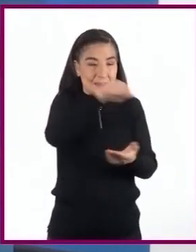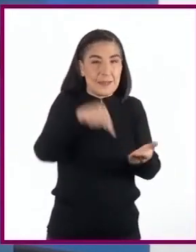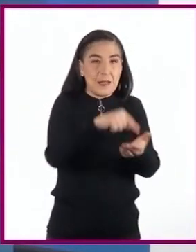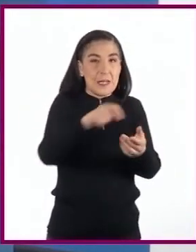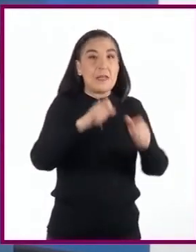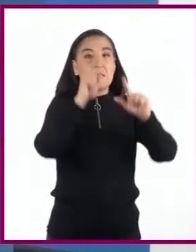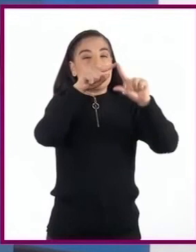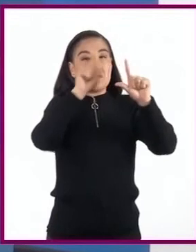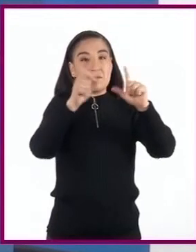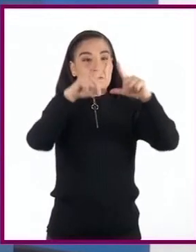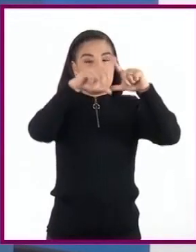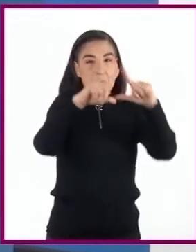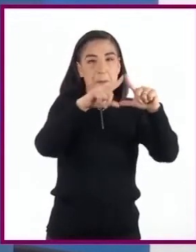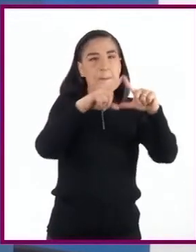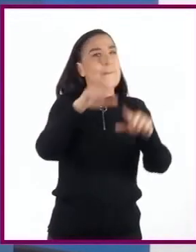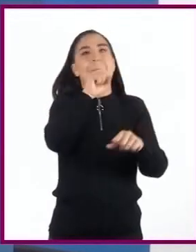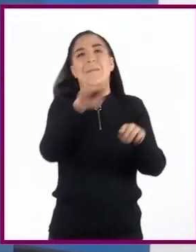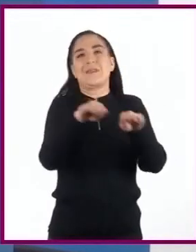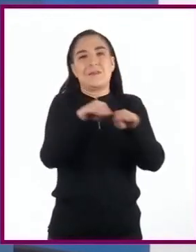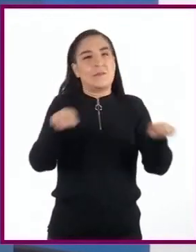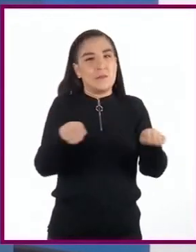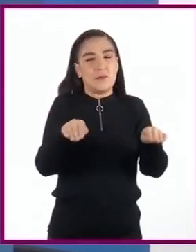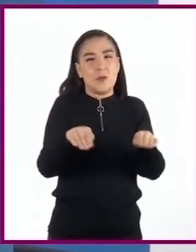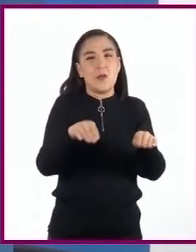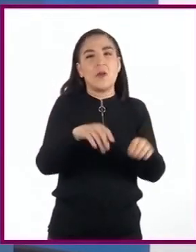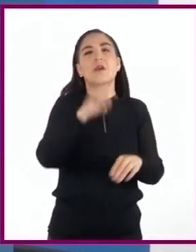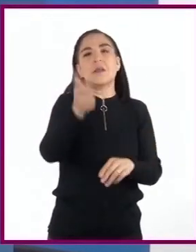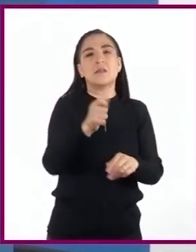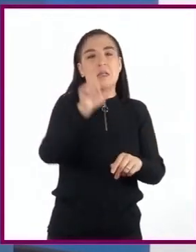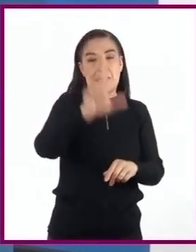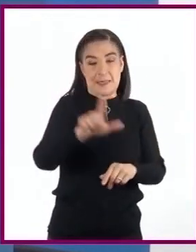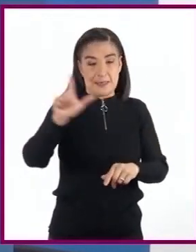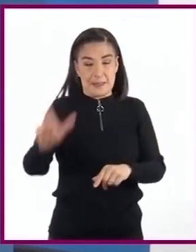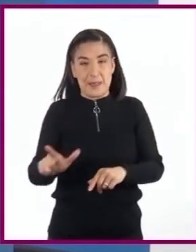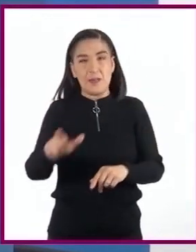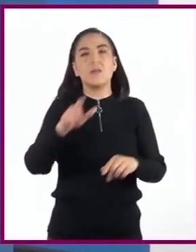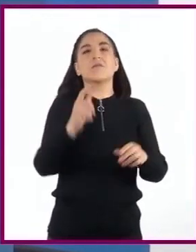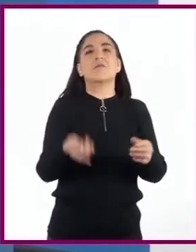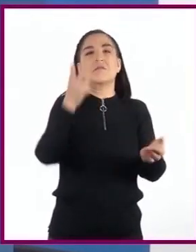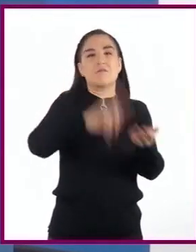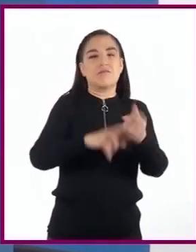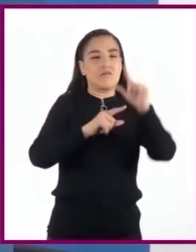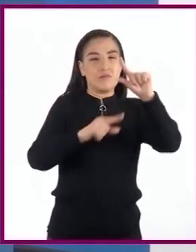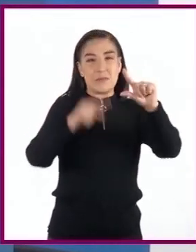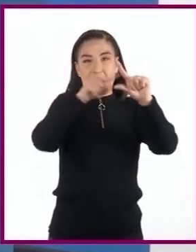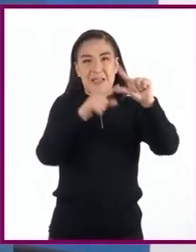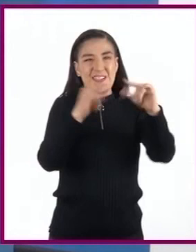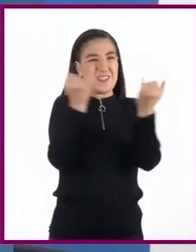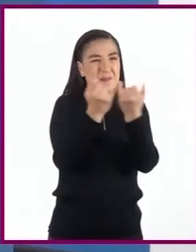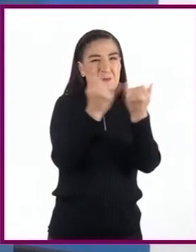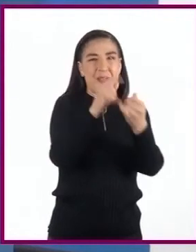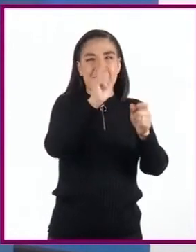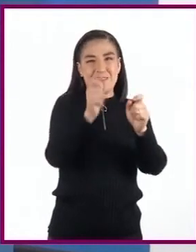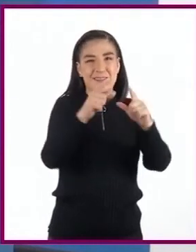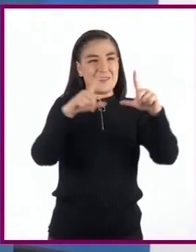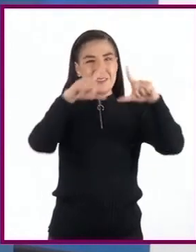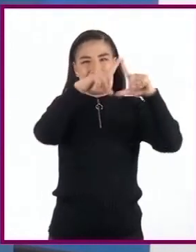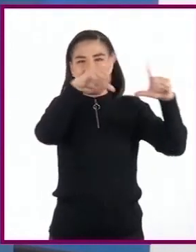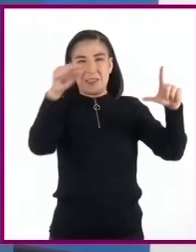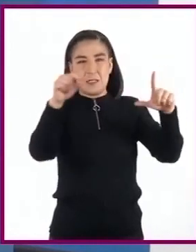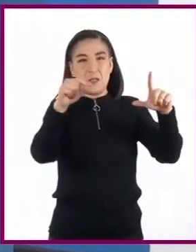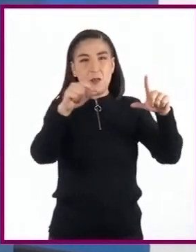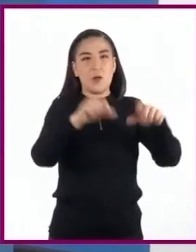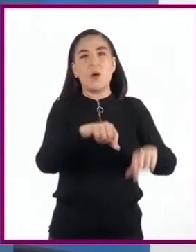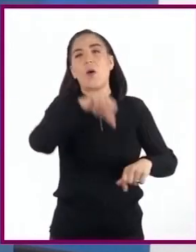triángulo miden lo mismo que un lado y los dos ángulos que se forman con ese lado en el